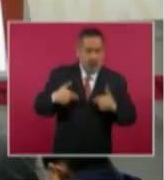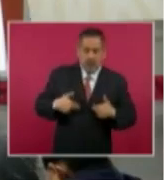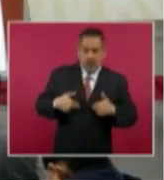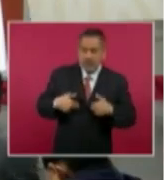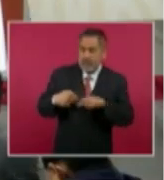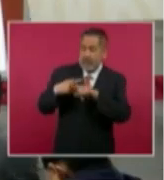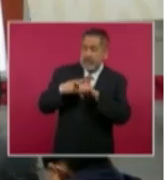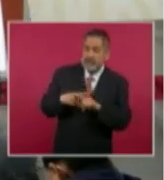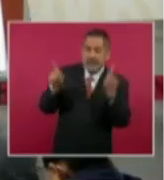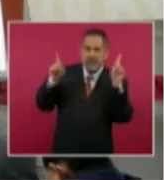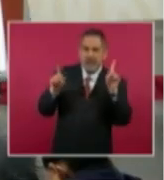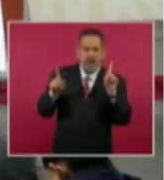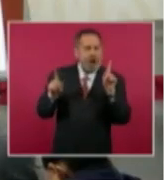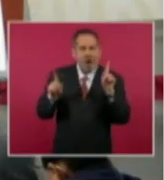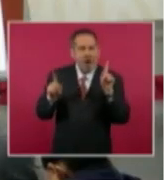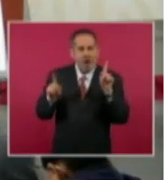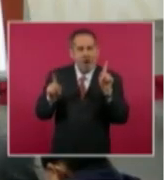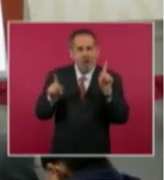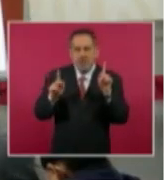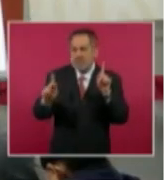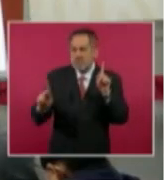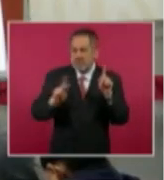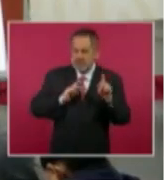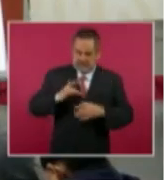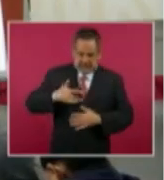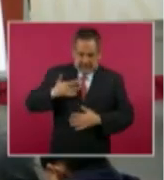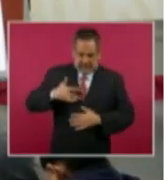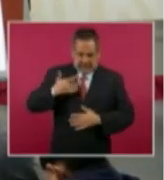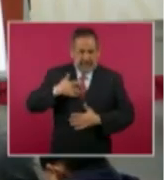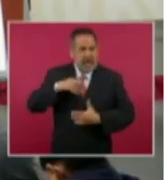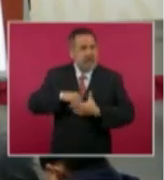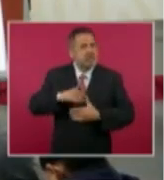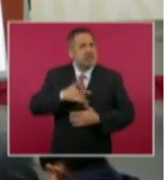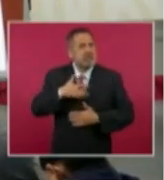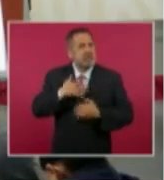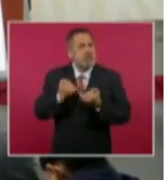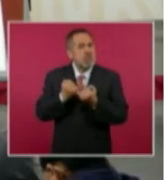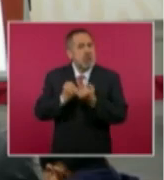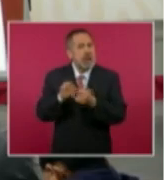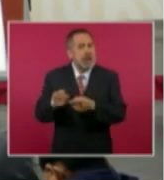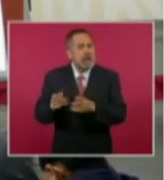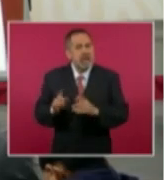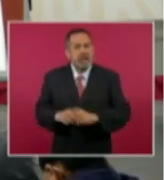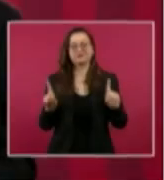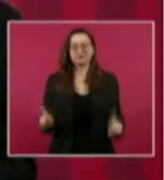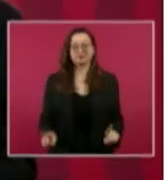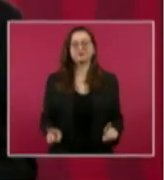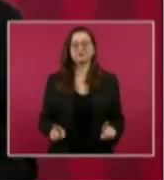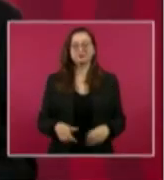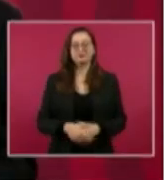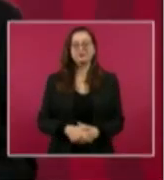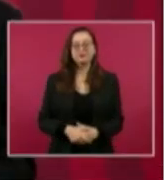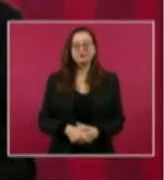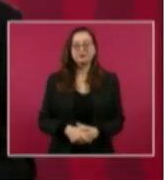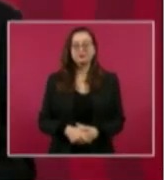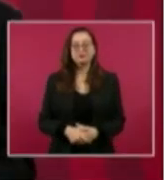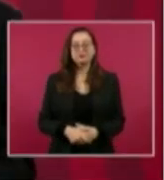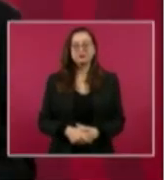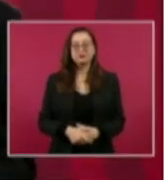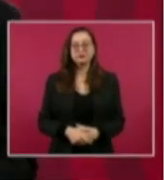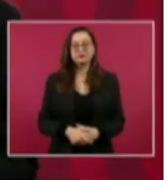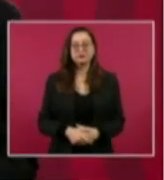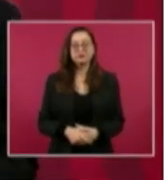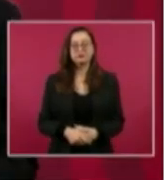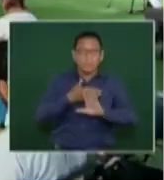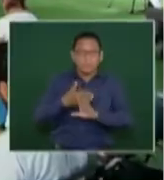una conversación entre ellos, ¿no? Y hay preguntas, hay respuestas, etcétera, y hay un tipo de información que muchos